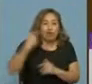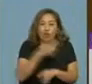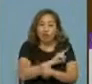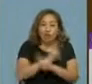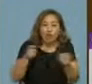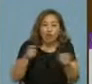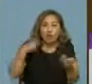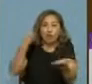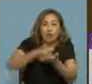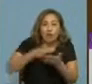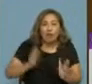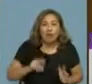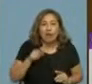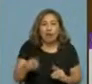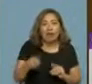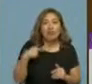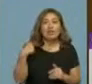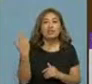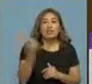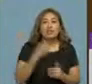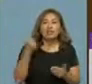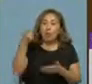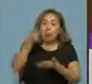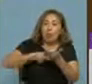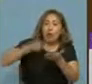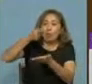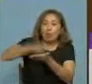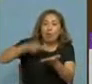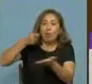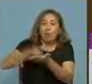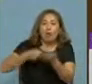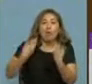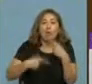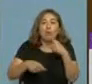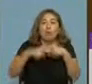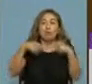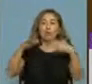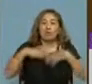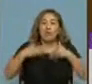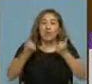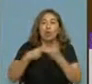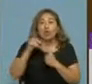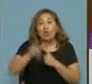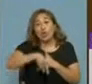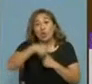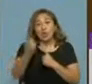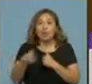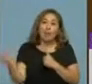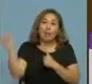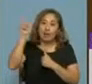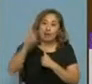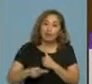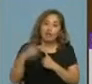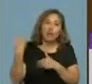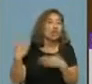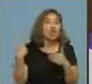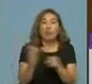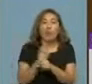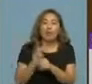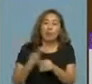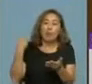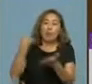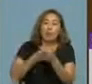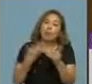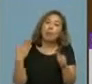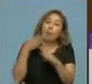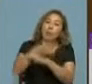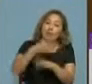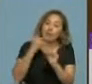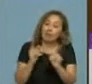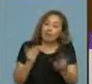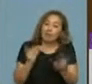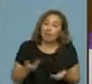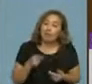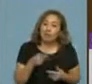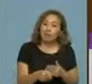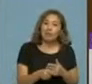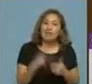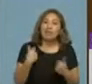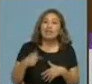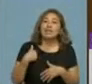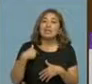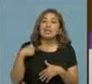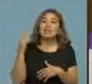Si lo que uno hace logrando con el pago de las prestaciones es que otra persona que no tiene capacidad de pago pueda acceder. Y si